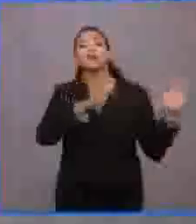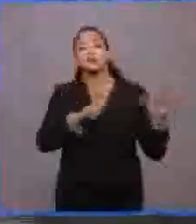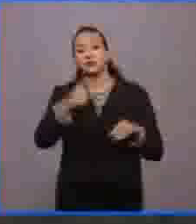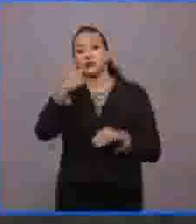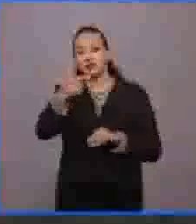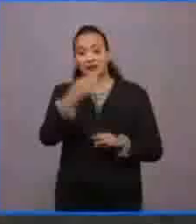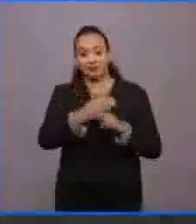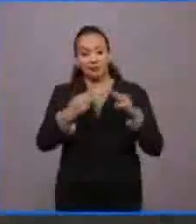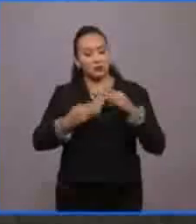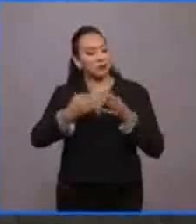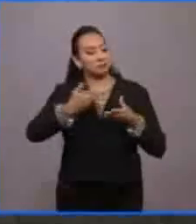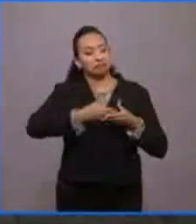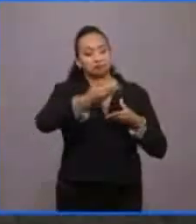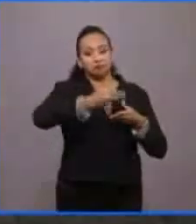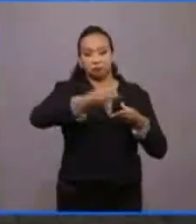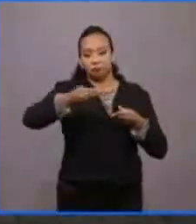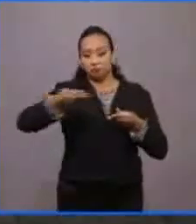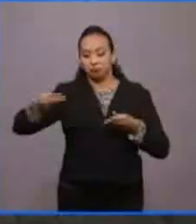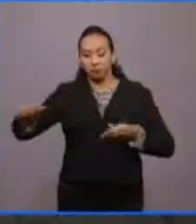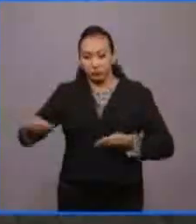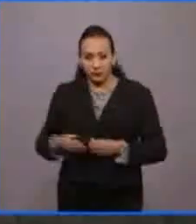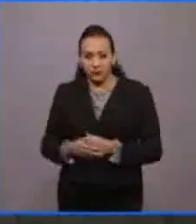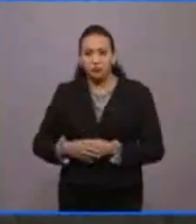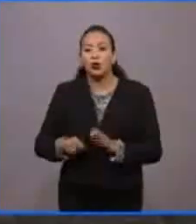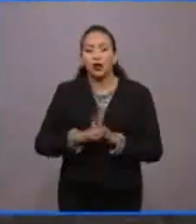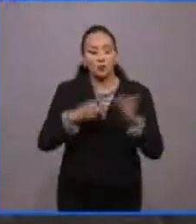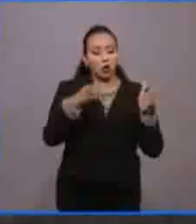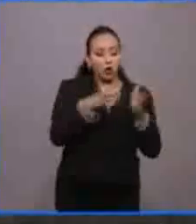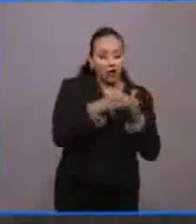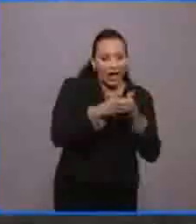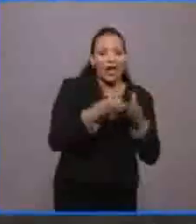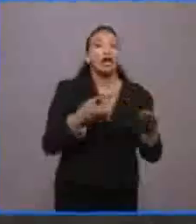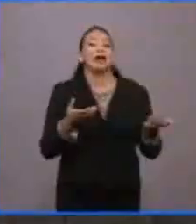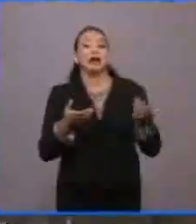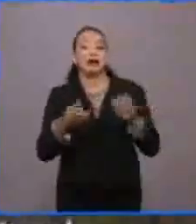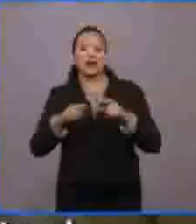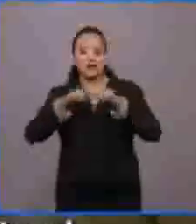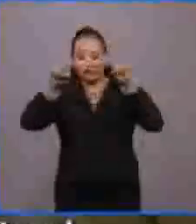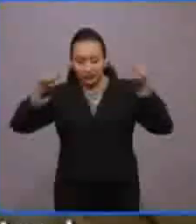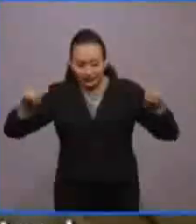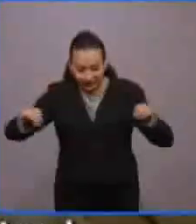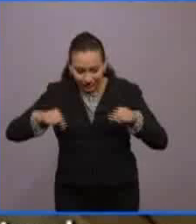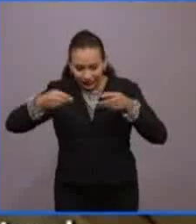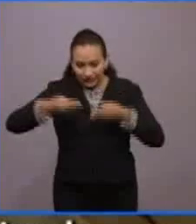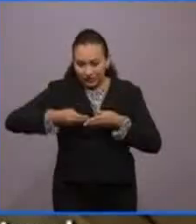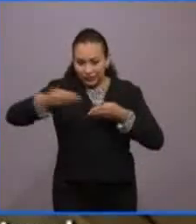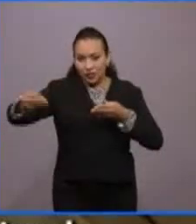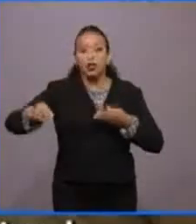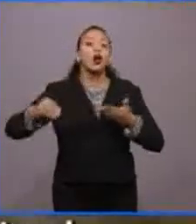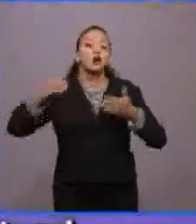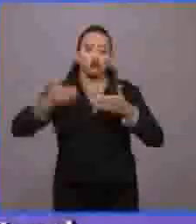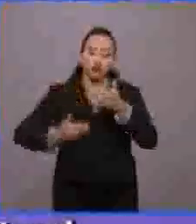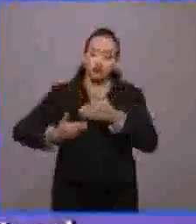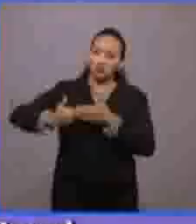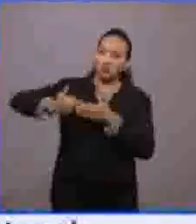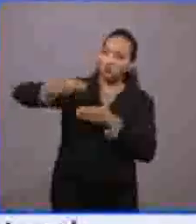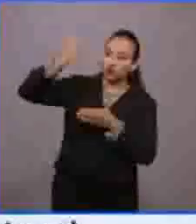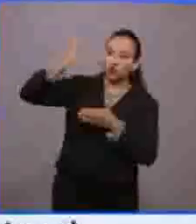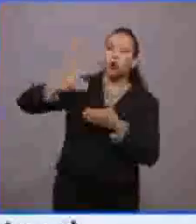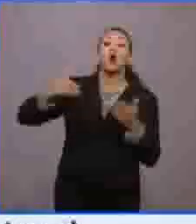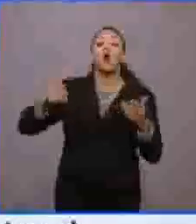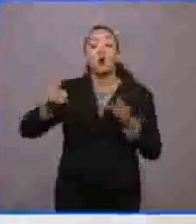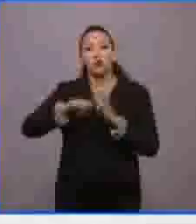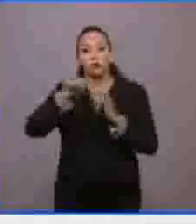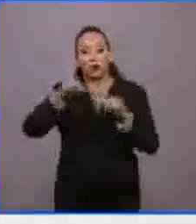114.907 materiales de la elección judicial, entre cajas, paquetes, canceles, modulares, mamparas, urnas y cintas